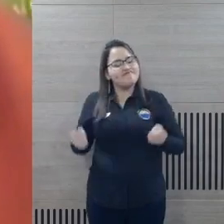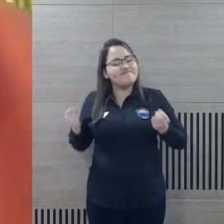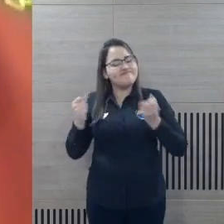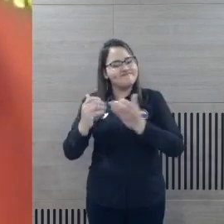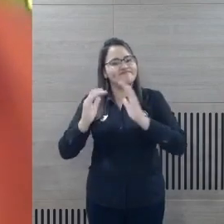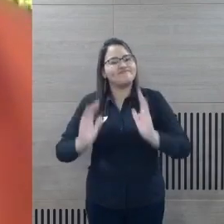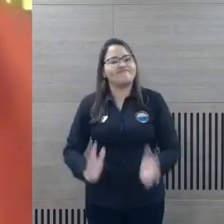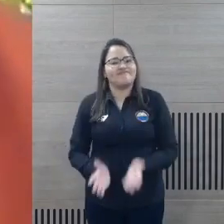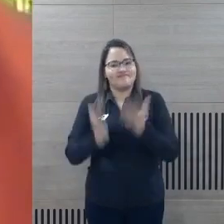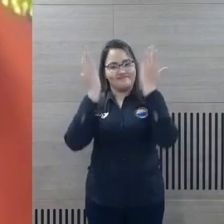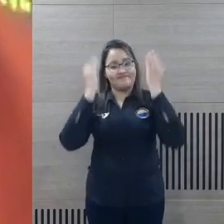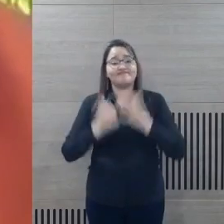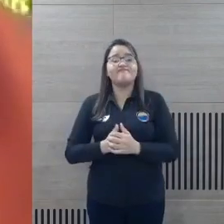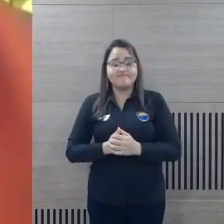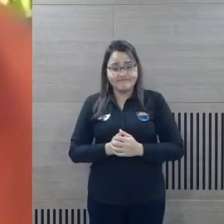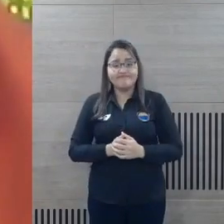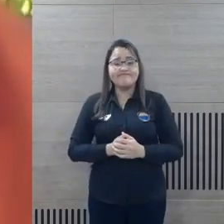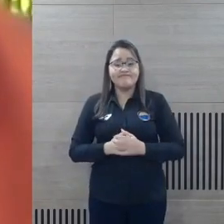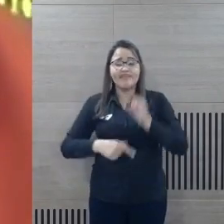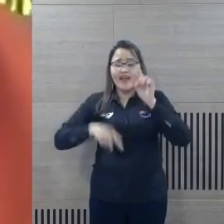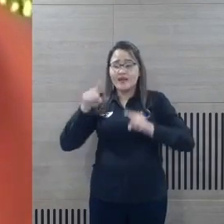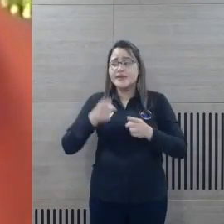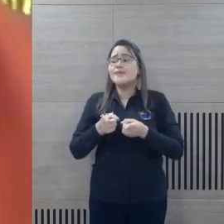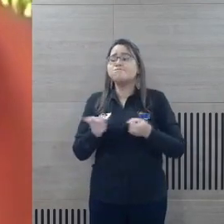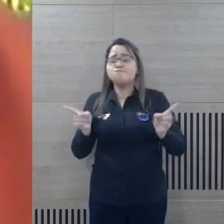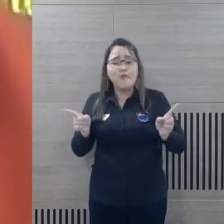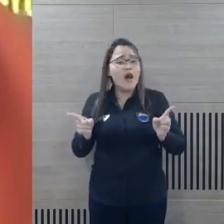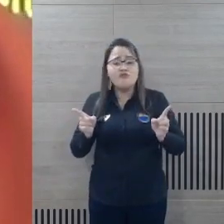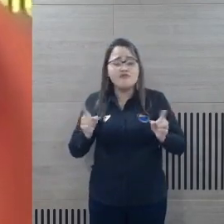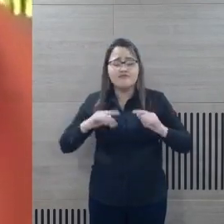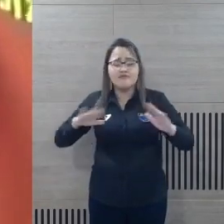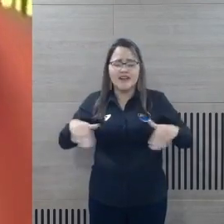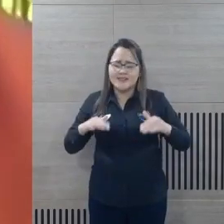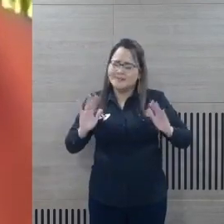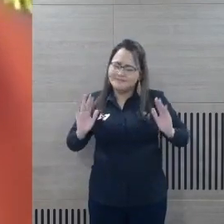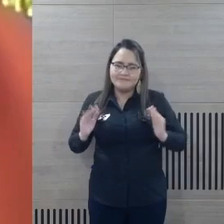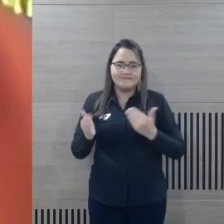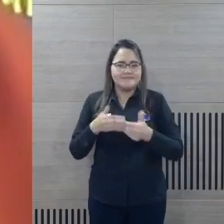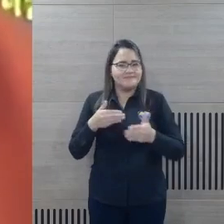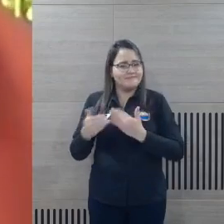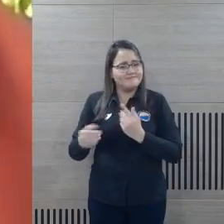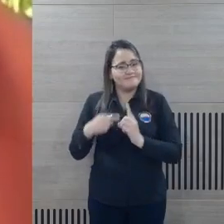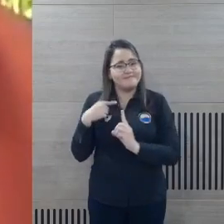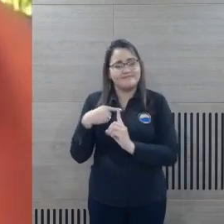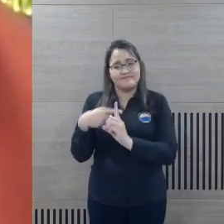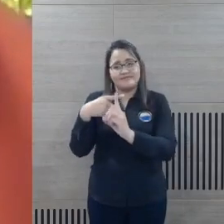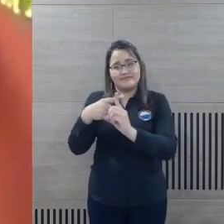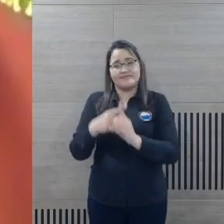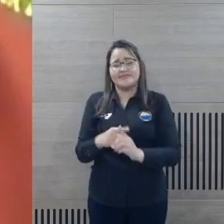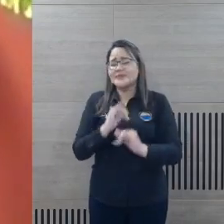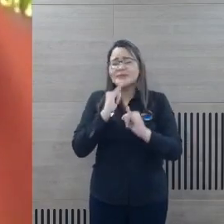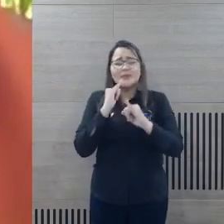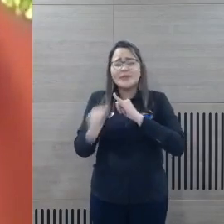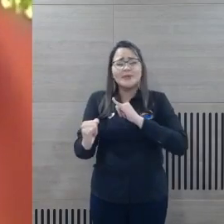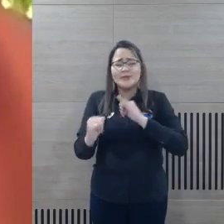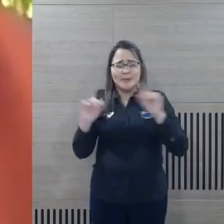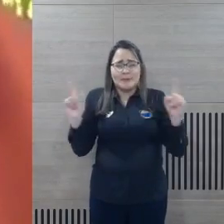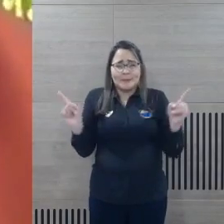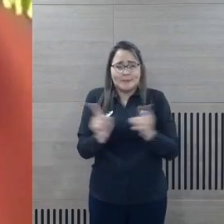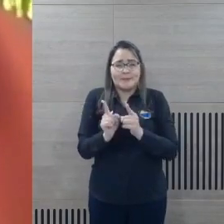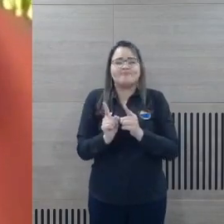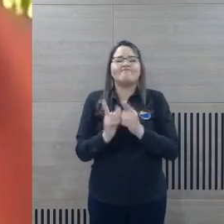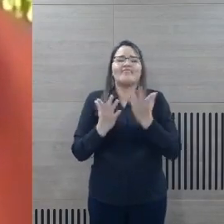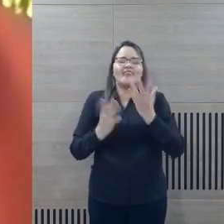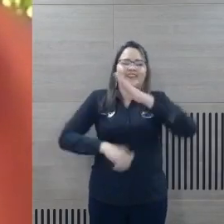enseñanzas. Por último, a todos los rectores, decanos de la facultad, directores de programa y en general a cada una de